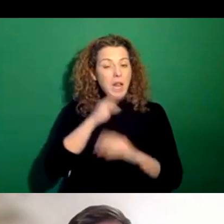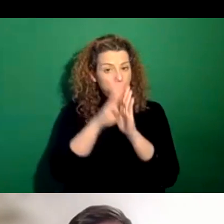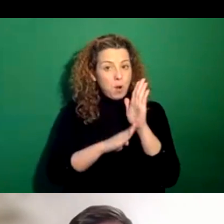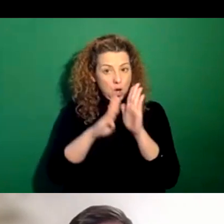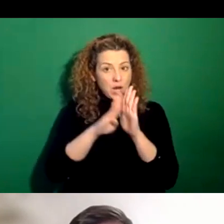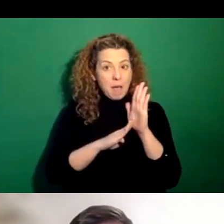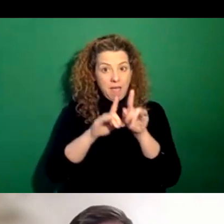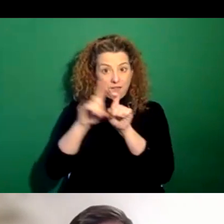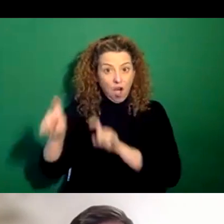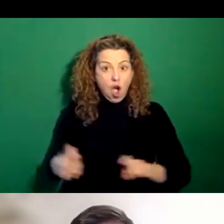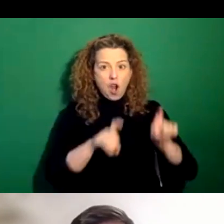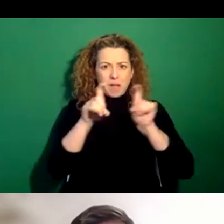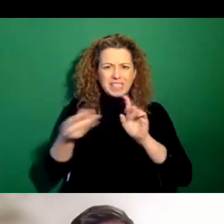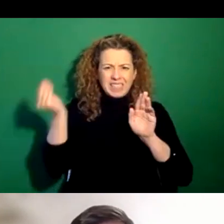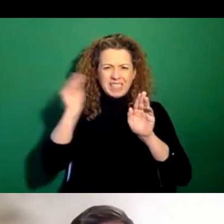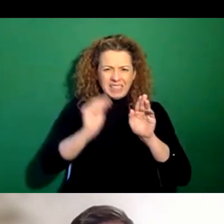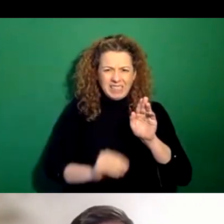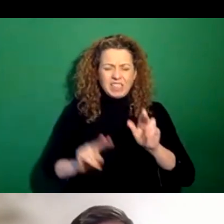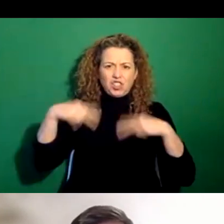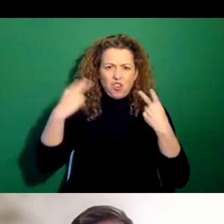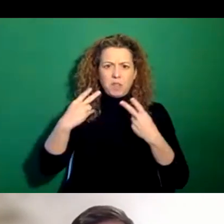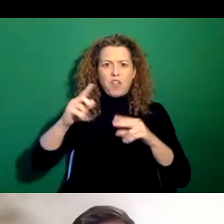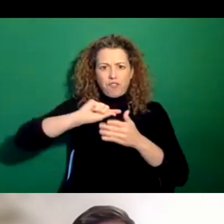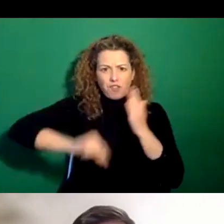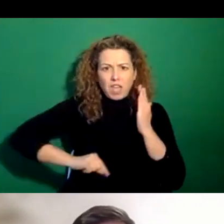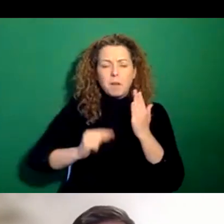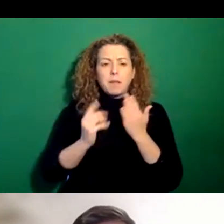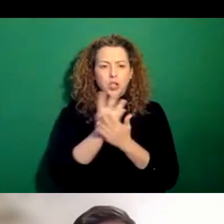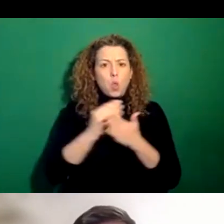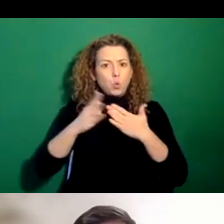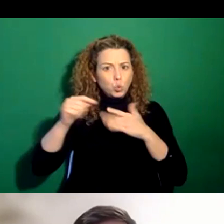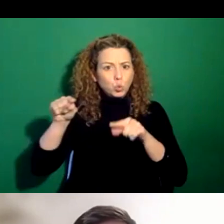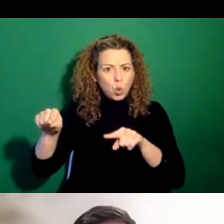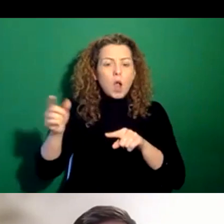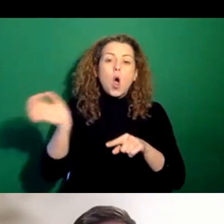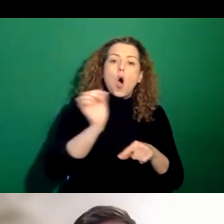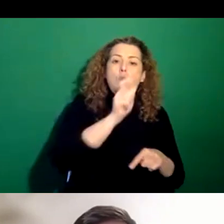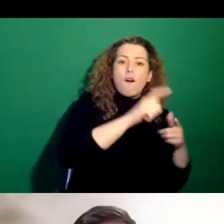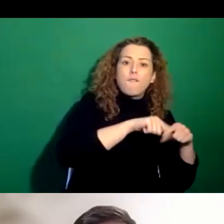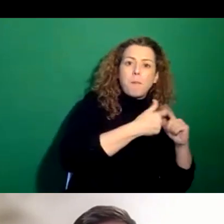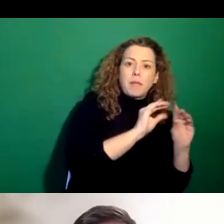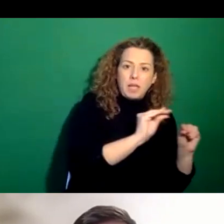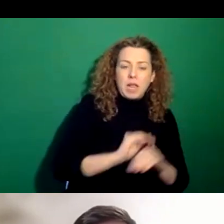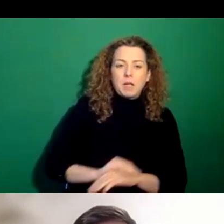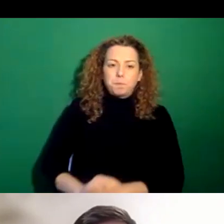aplicación informática, todo con el consentimiento y la firma, en este caso del propio usuario o de la familia a su defecto.